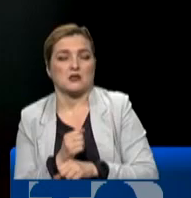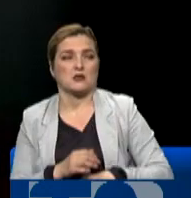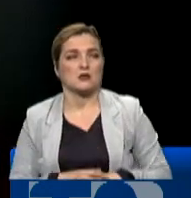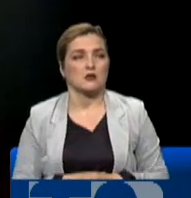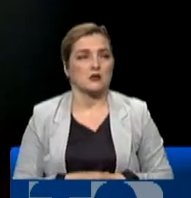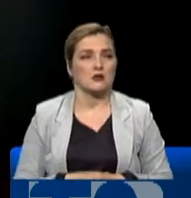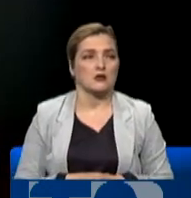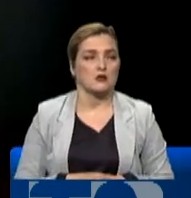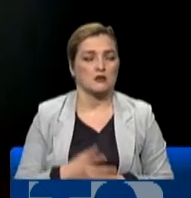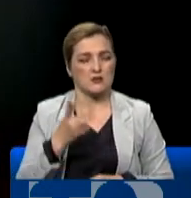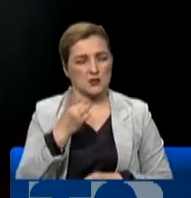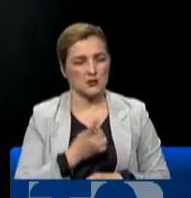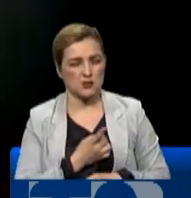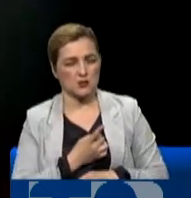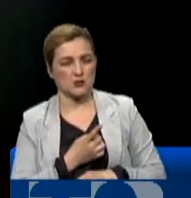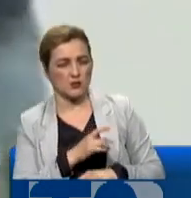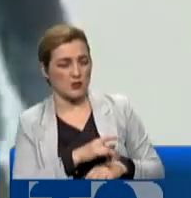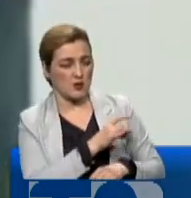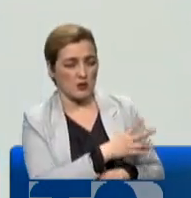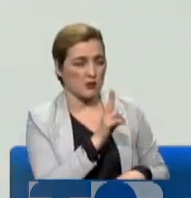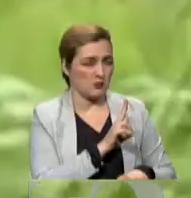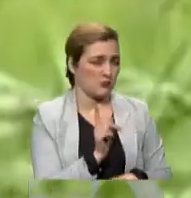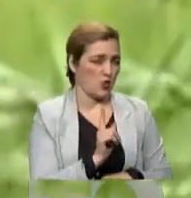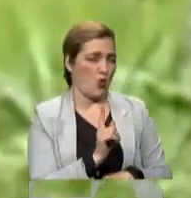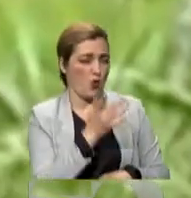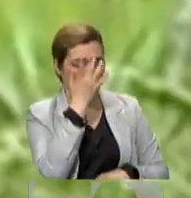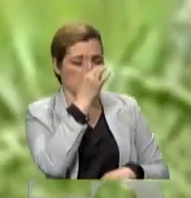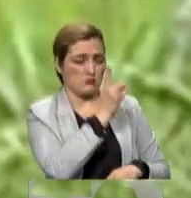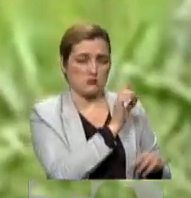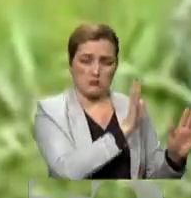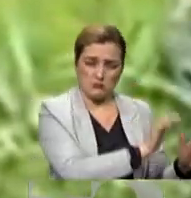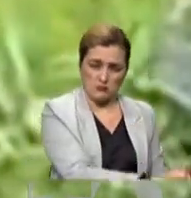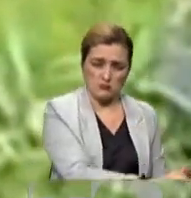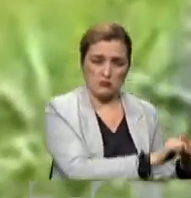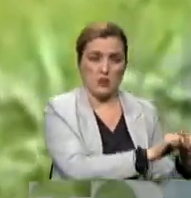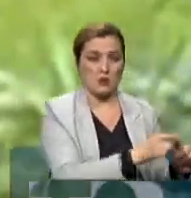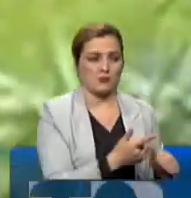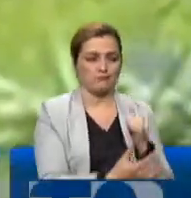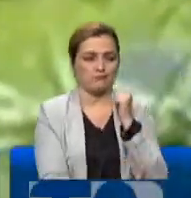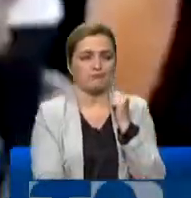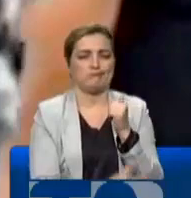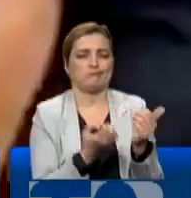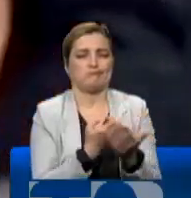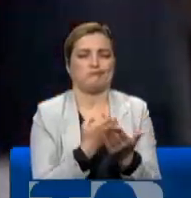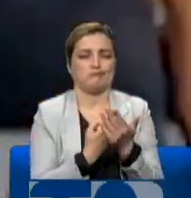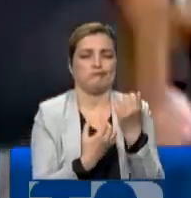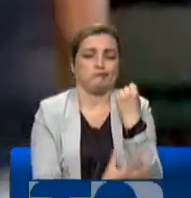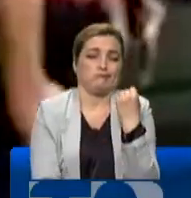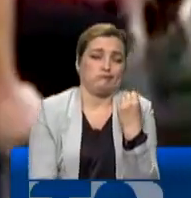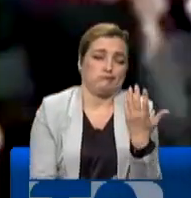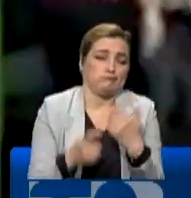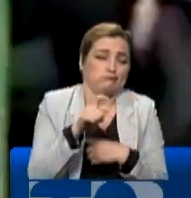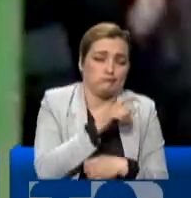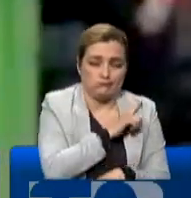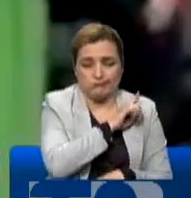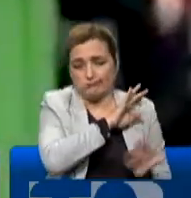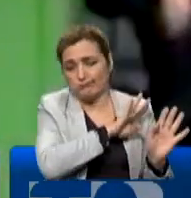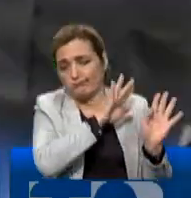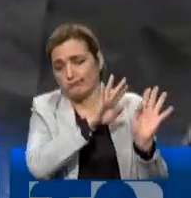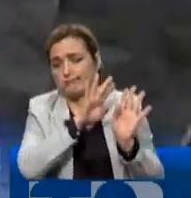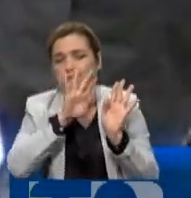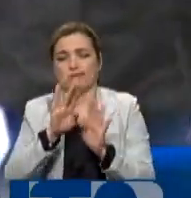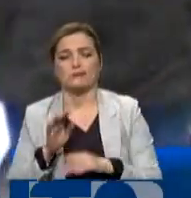nunca hubiésemos salido de Venezuela. Menores venezolanos que se vieron obligados a dejar su país son los protagonistas de la